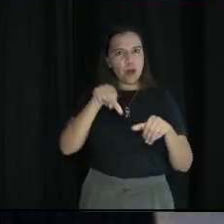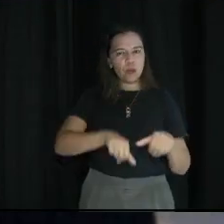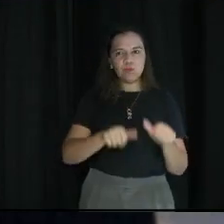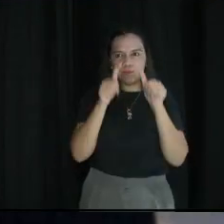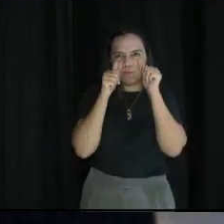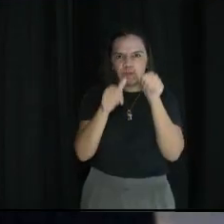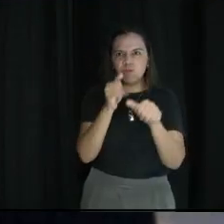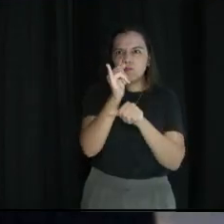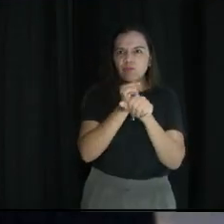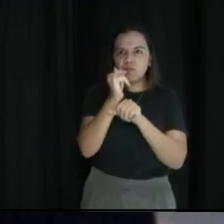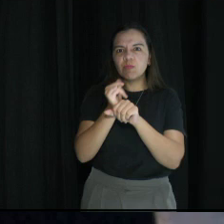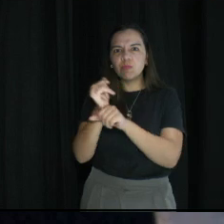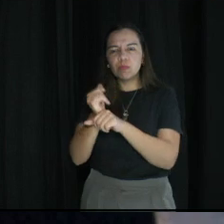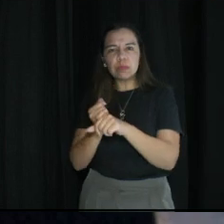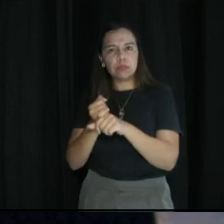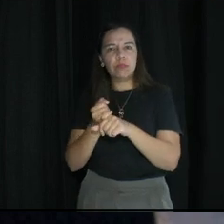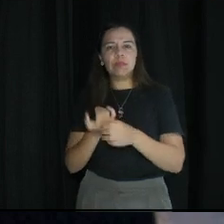obstante,